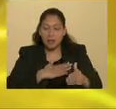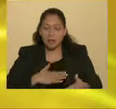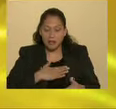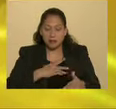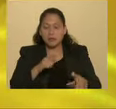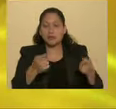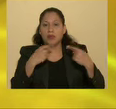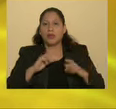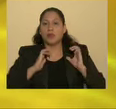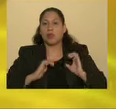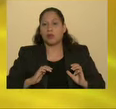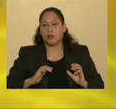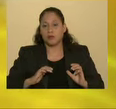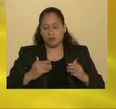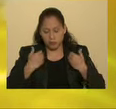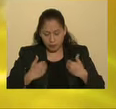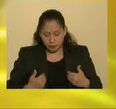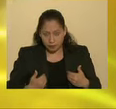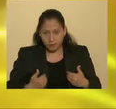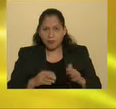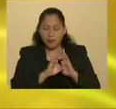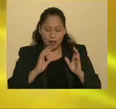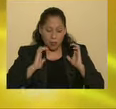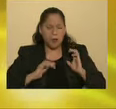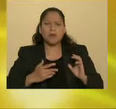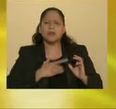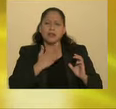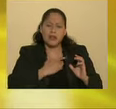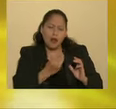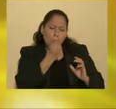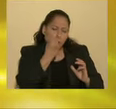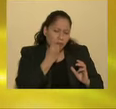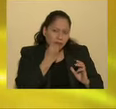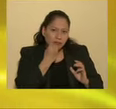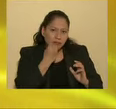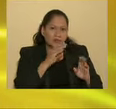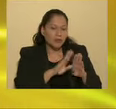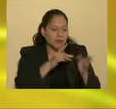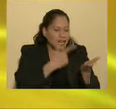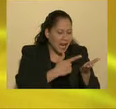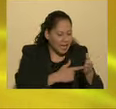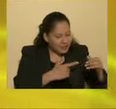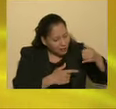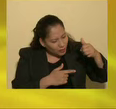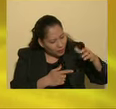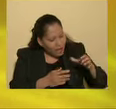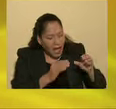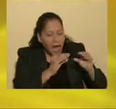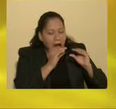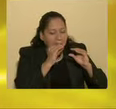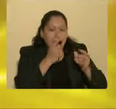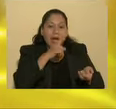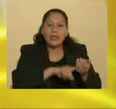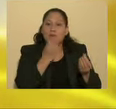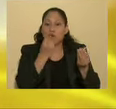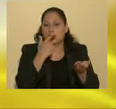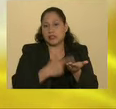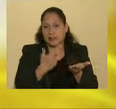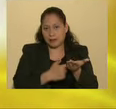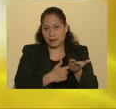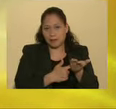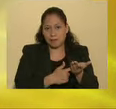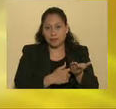físico? Por ejemplo, para el cuerpo es placentero comer comida grasosa o alta en carbohidratos.